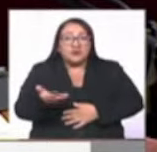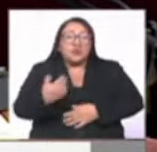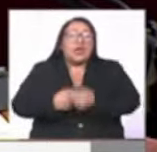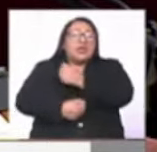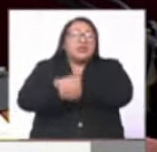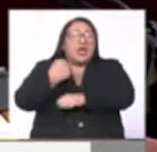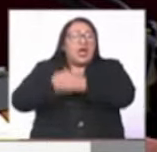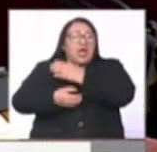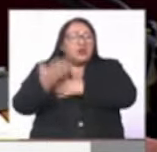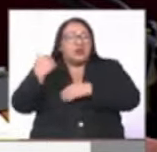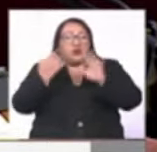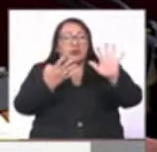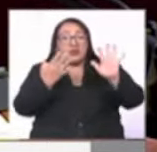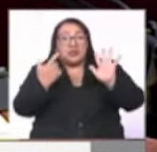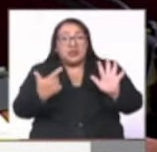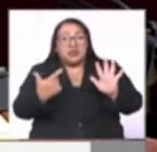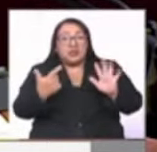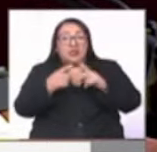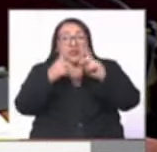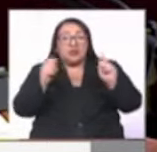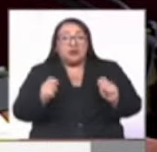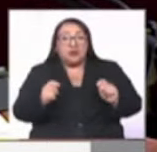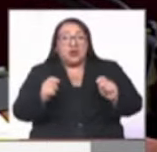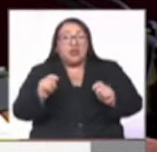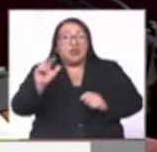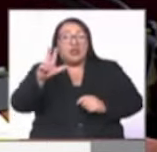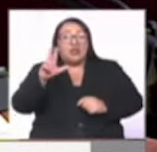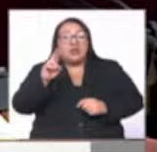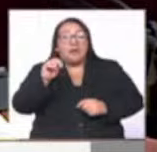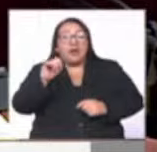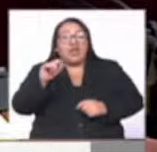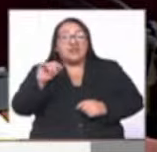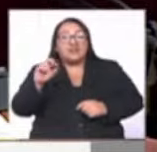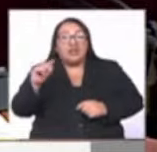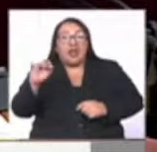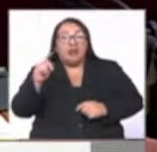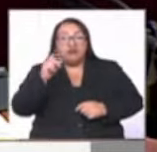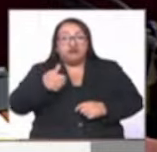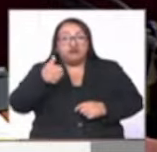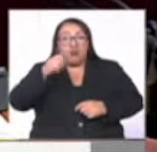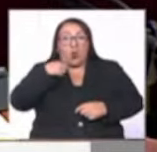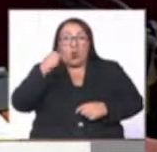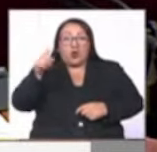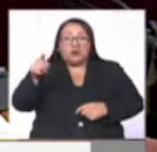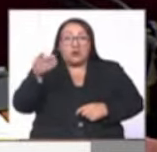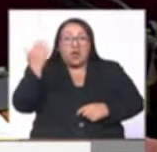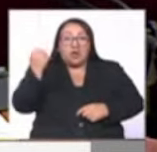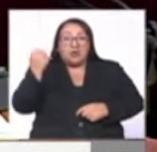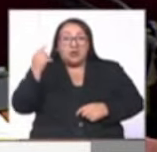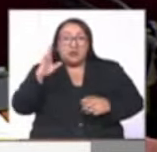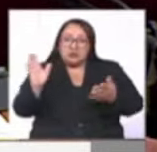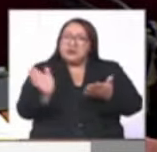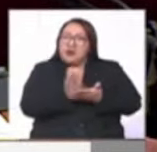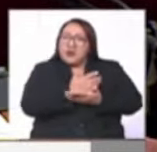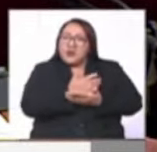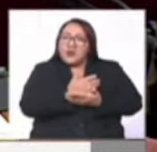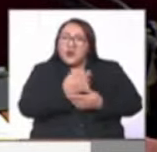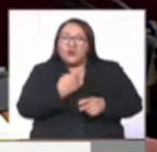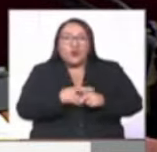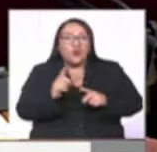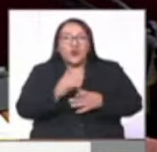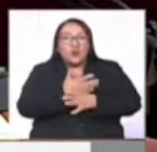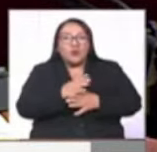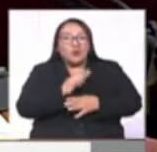años el 97 el tribunal tres magistrados del tribunal constitucional Fueron destituidos por no